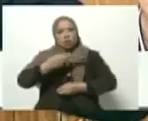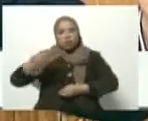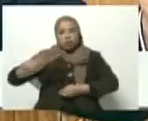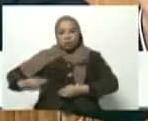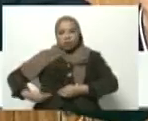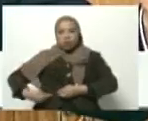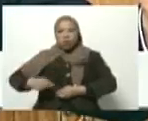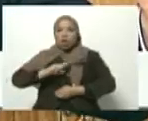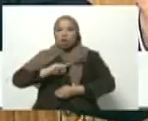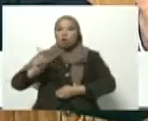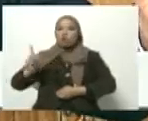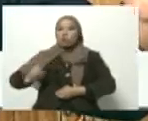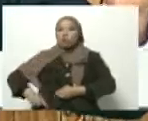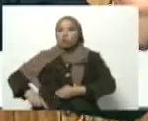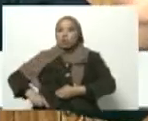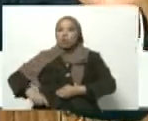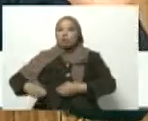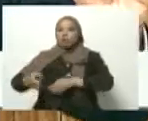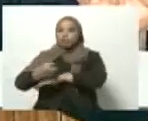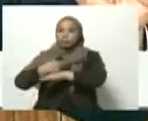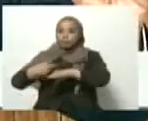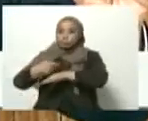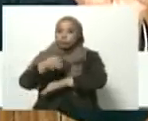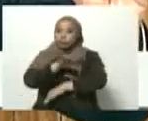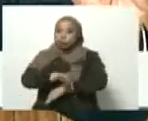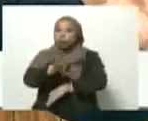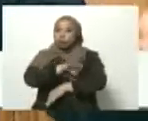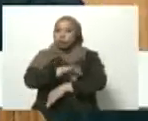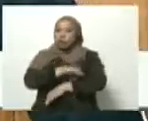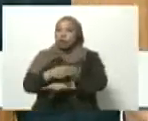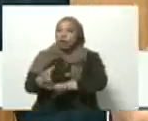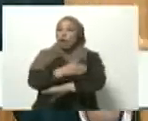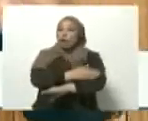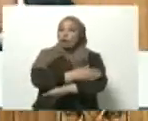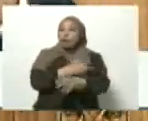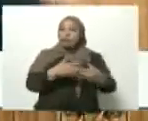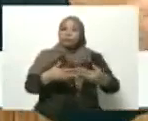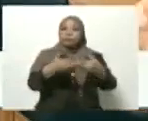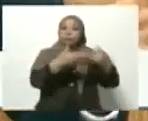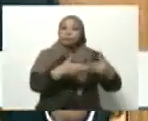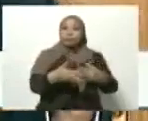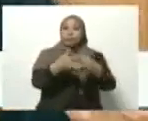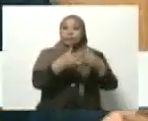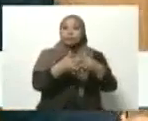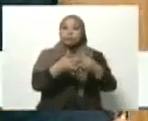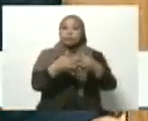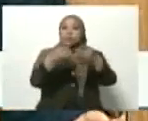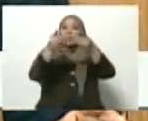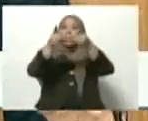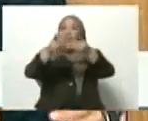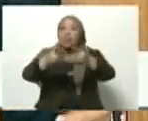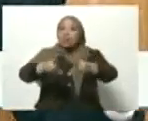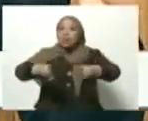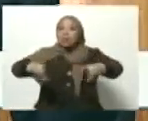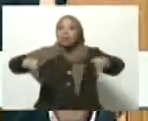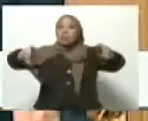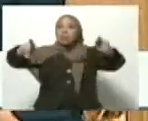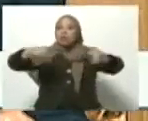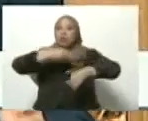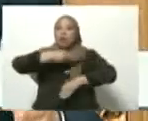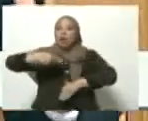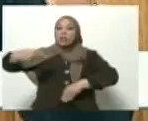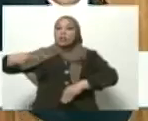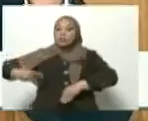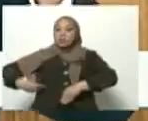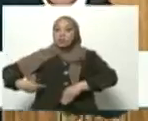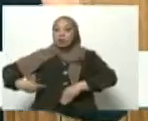Rusia y China, que eran gobiernos comunistas, soviéticos y la China popular, etcétera, una estaca porque dividiendo y sacando a China, yo